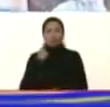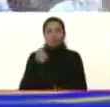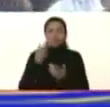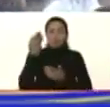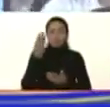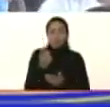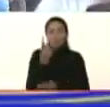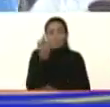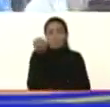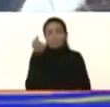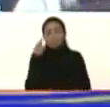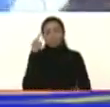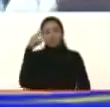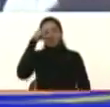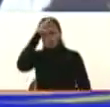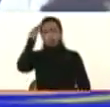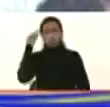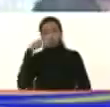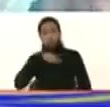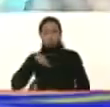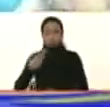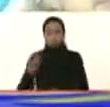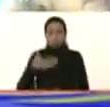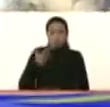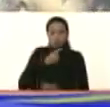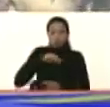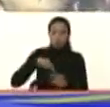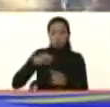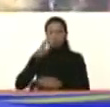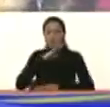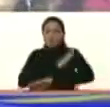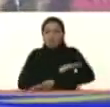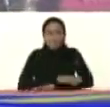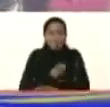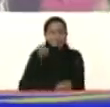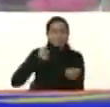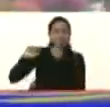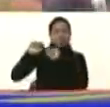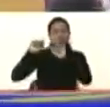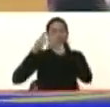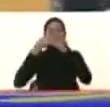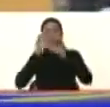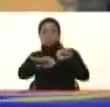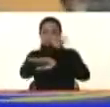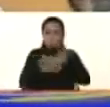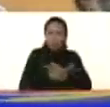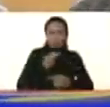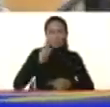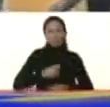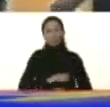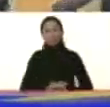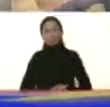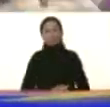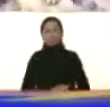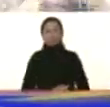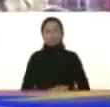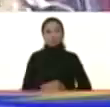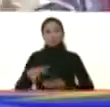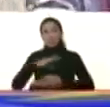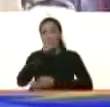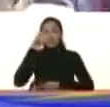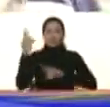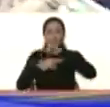de Donald Trump podrán con Venezuela, con su moral, con su rebeldía, con su fortaleza, con su